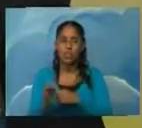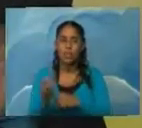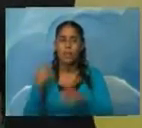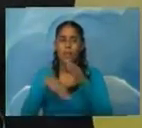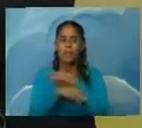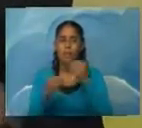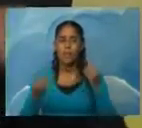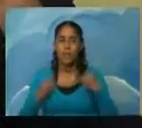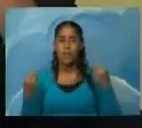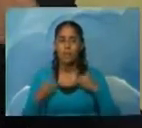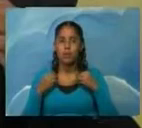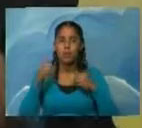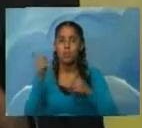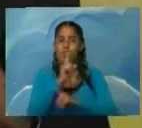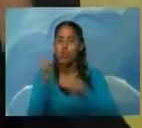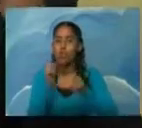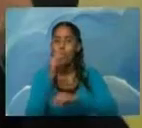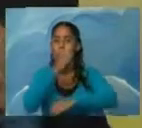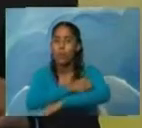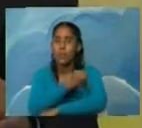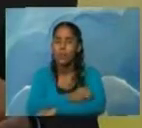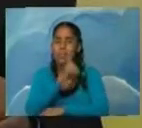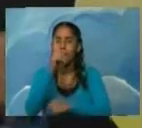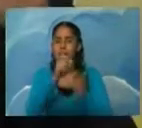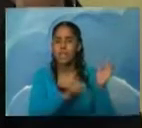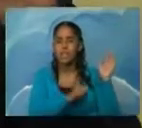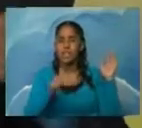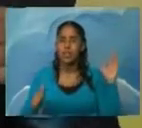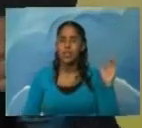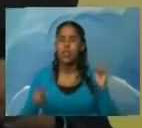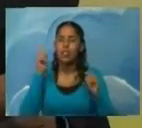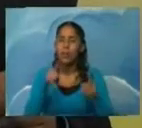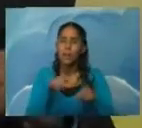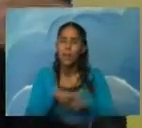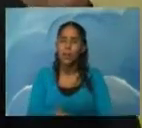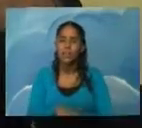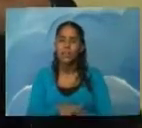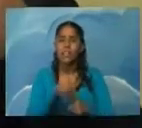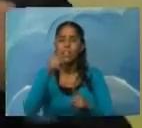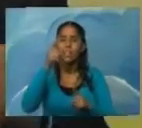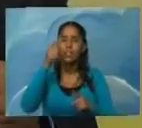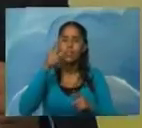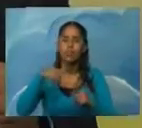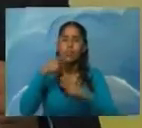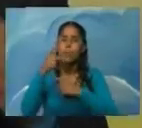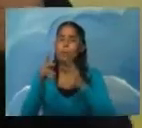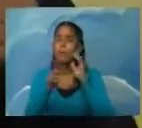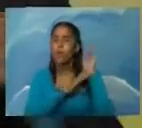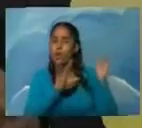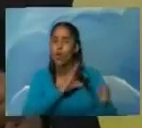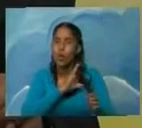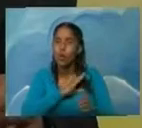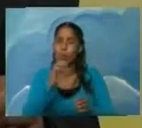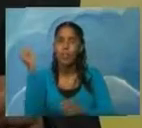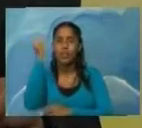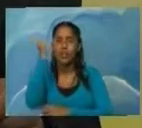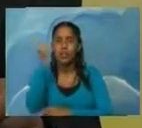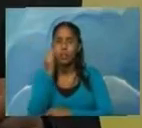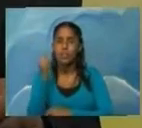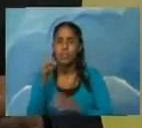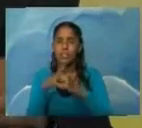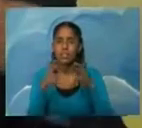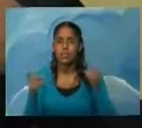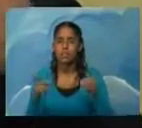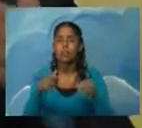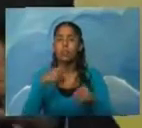Si ellos no obedecen, seguramente el Señor también los castigaría. Y su propia desobediencia causaría su